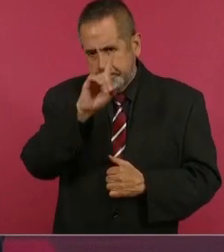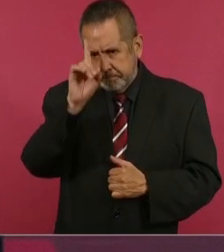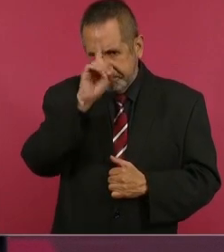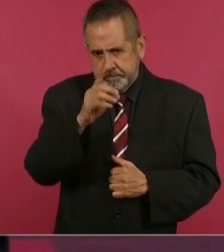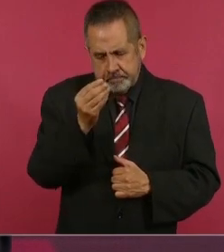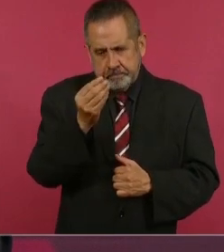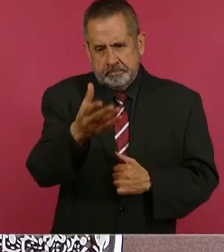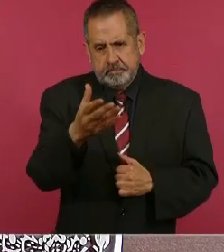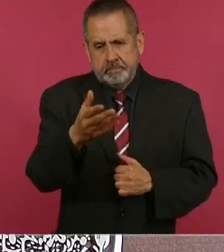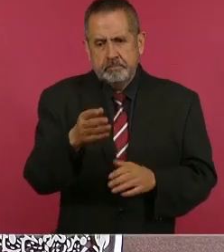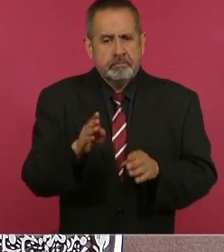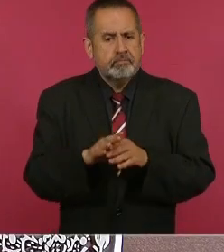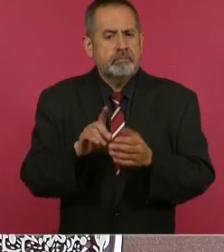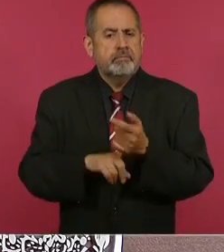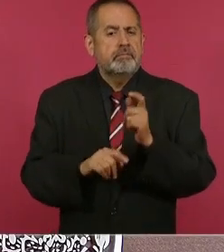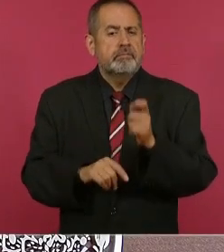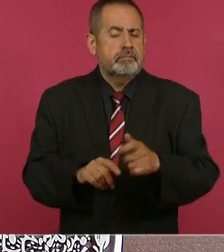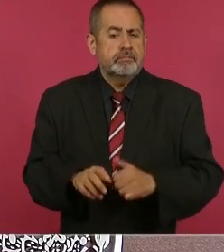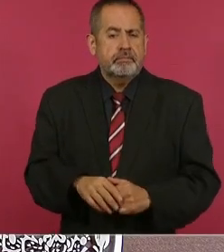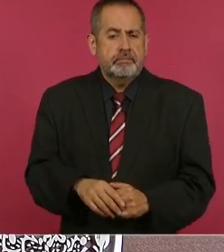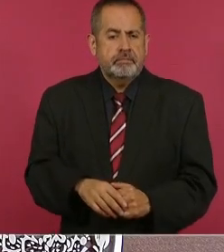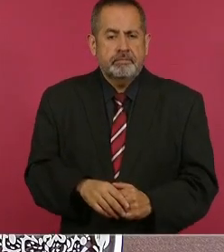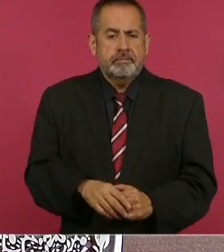recomendación de que